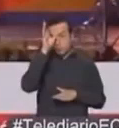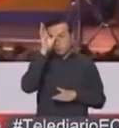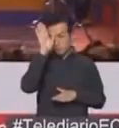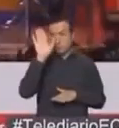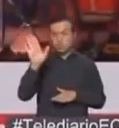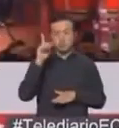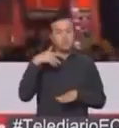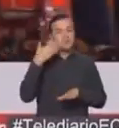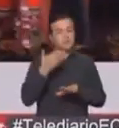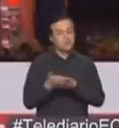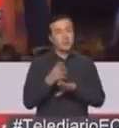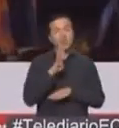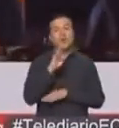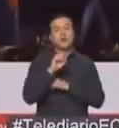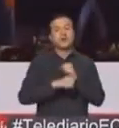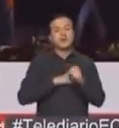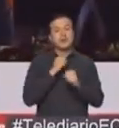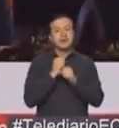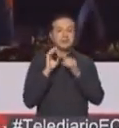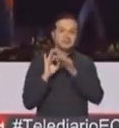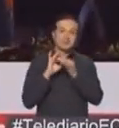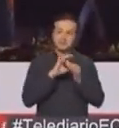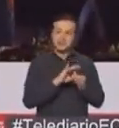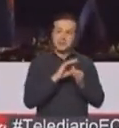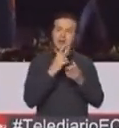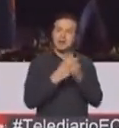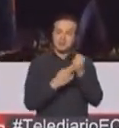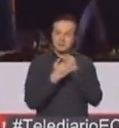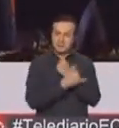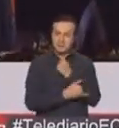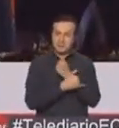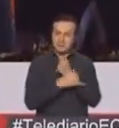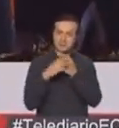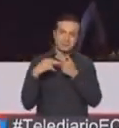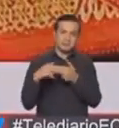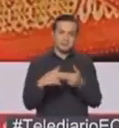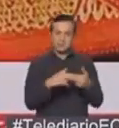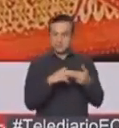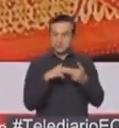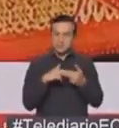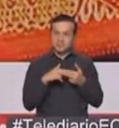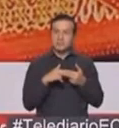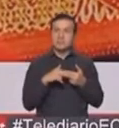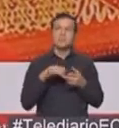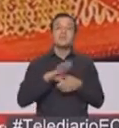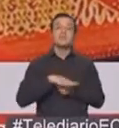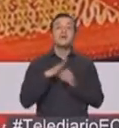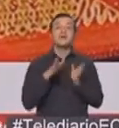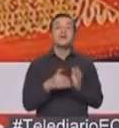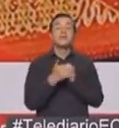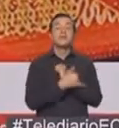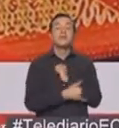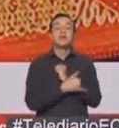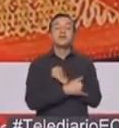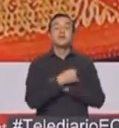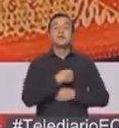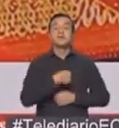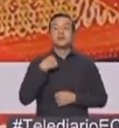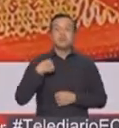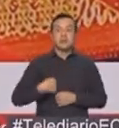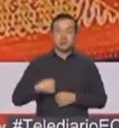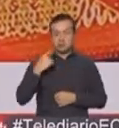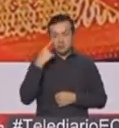para conmemorar los 40 años de cooperación y relación bilateral entre ambas naciones. El embajador de China para nuestro país, Shen